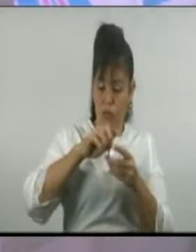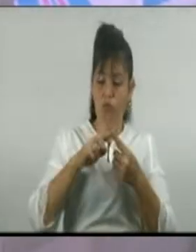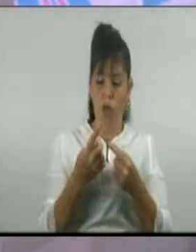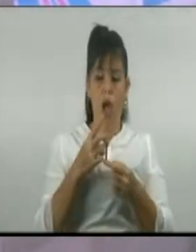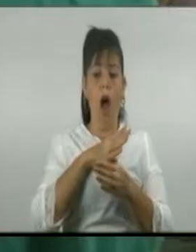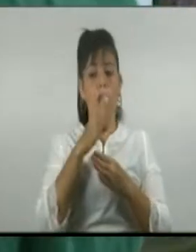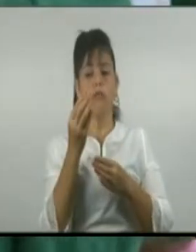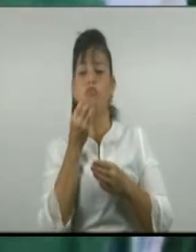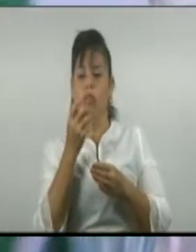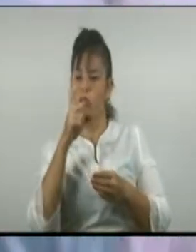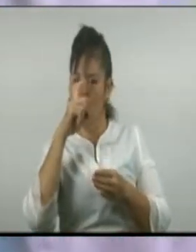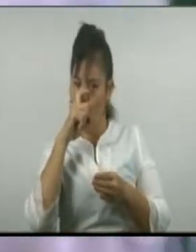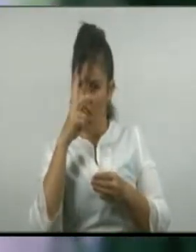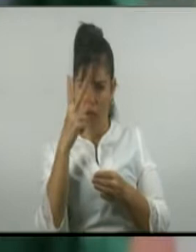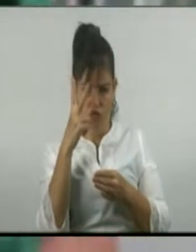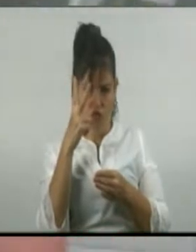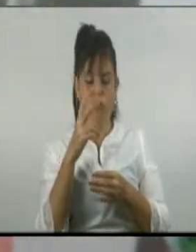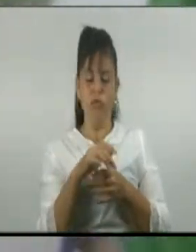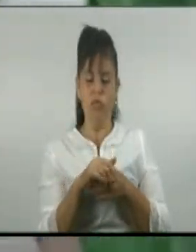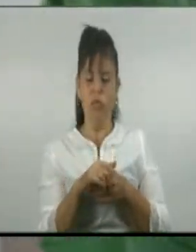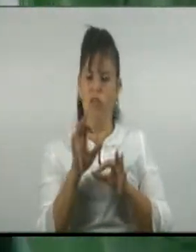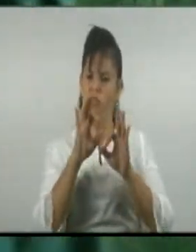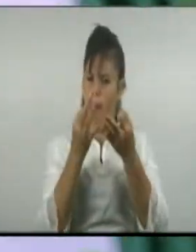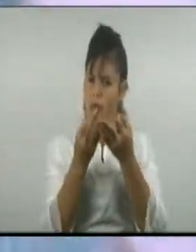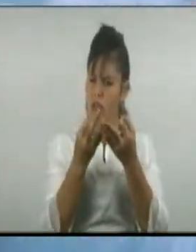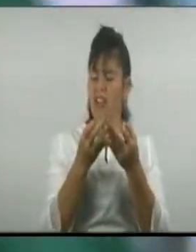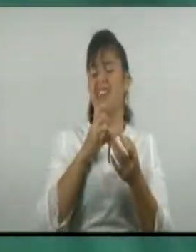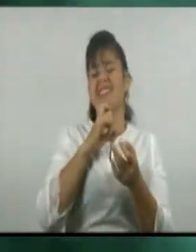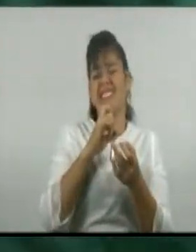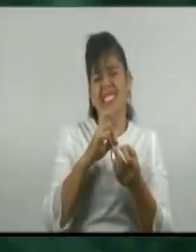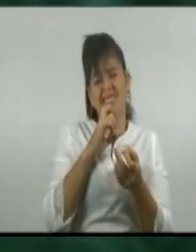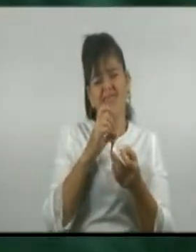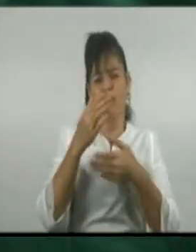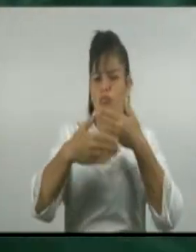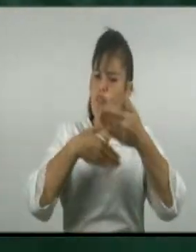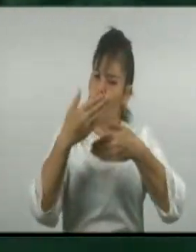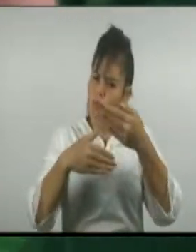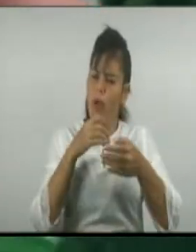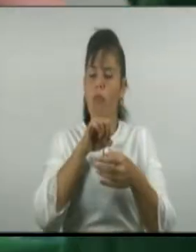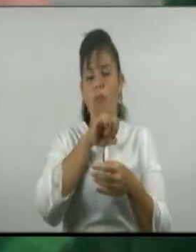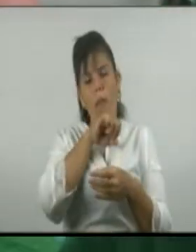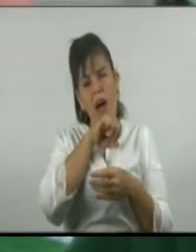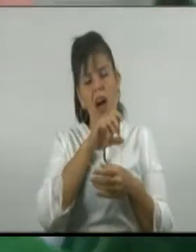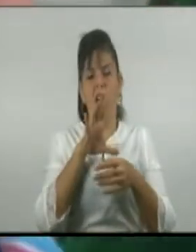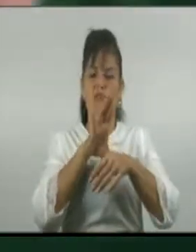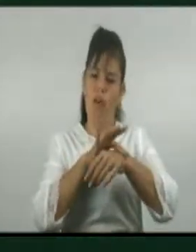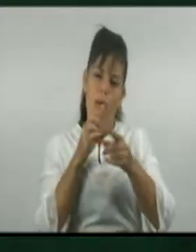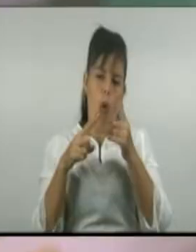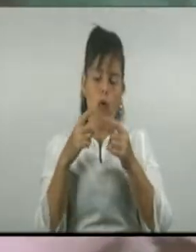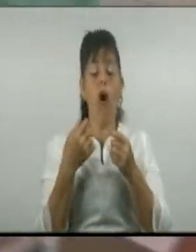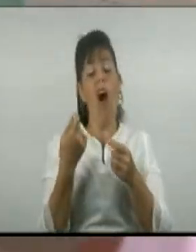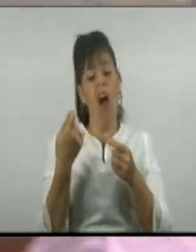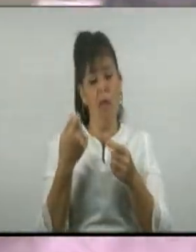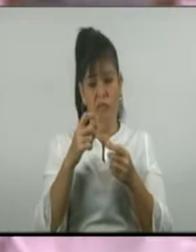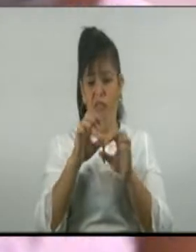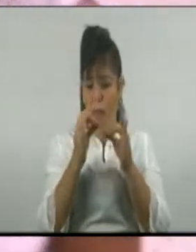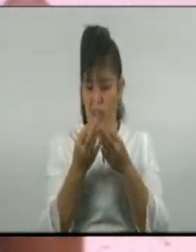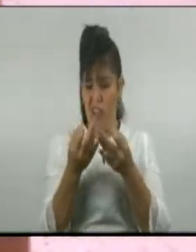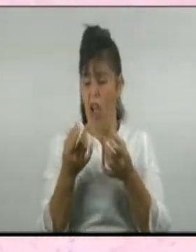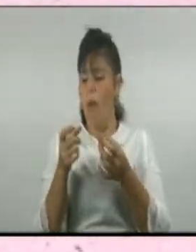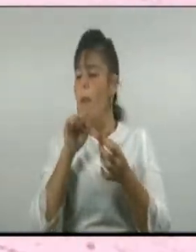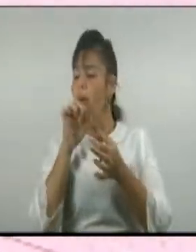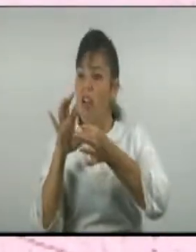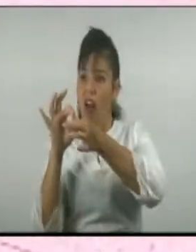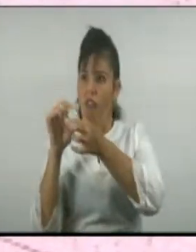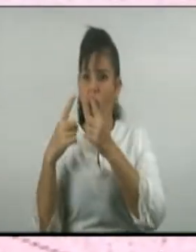las familias que están en circunstancias difíciles necesitan especial atención y apoyo práctico para poder